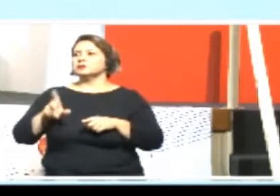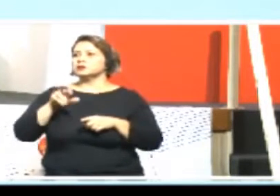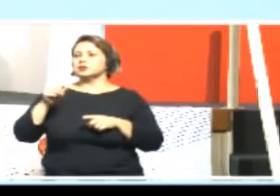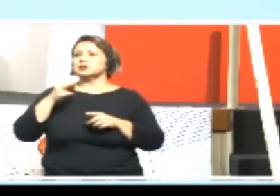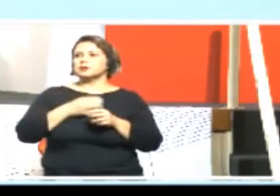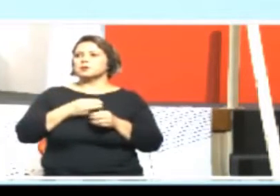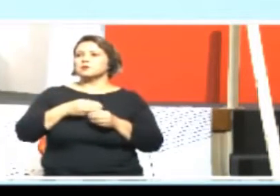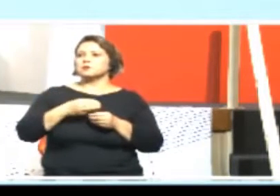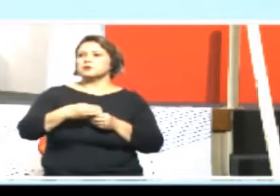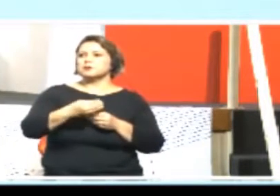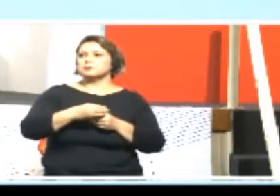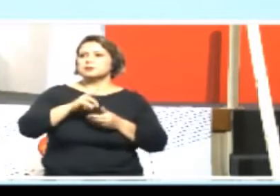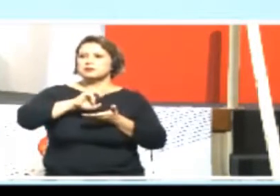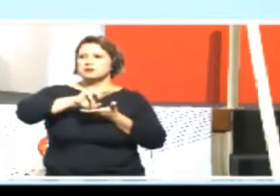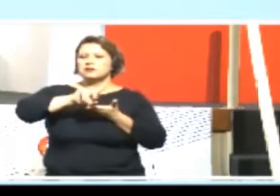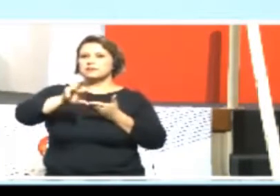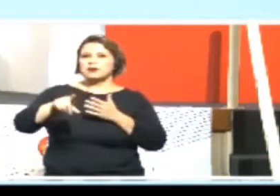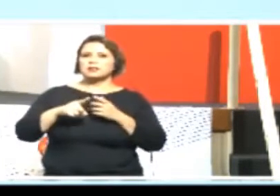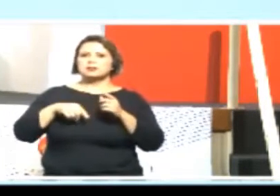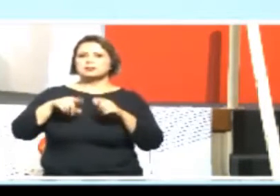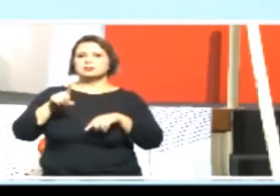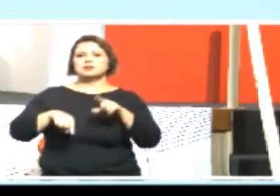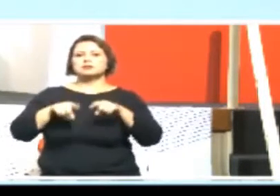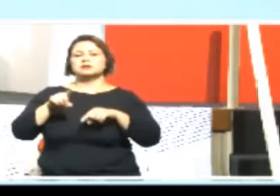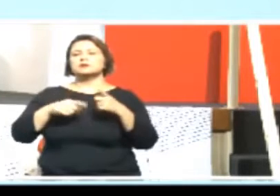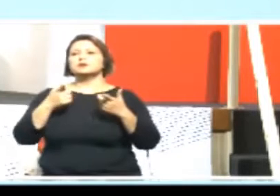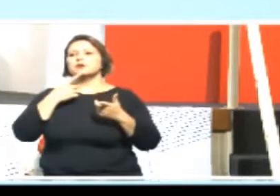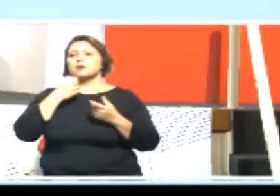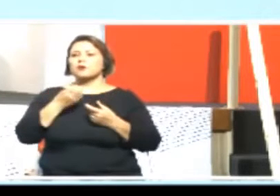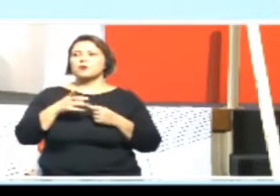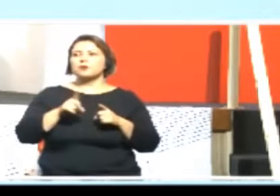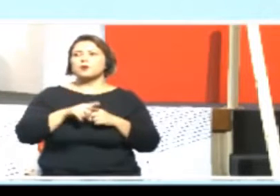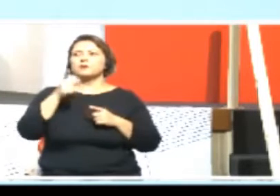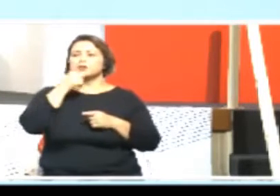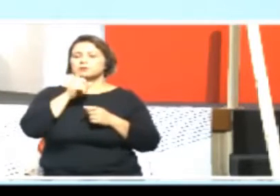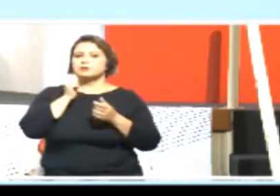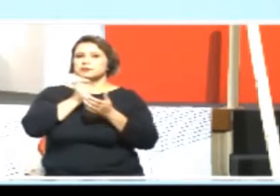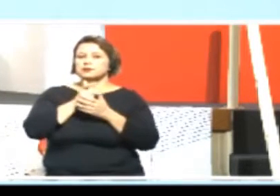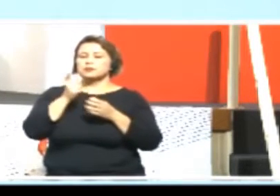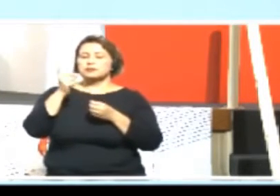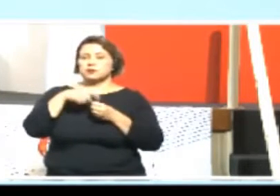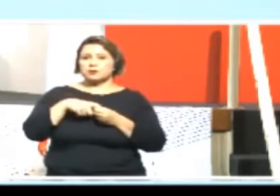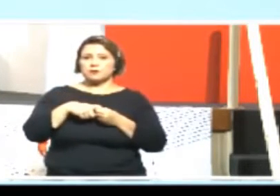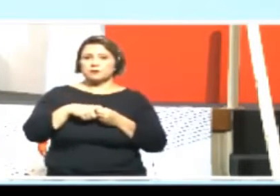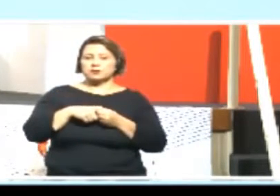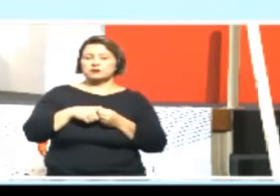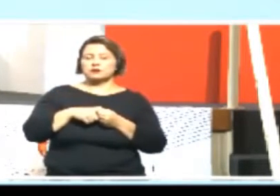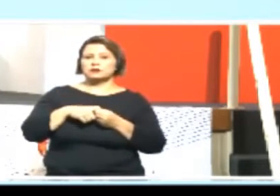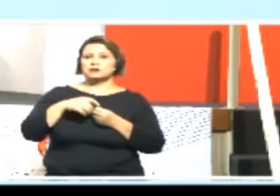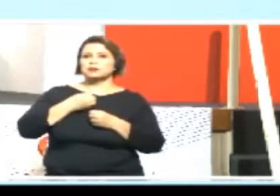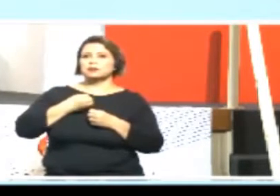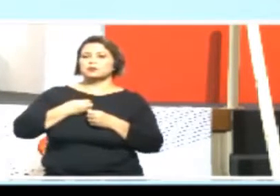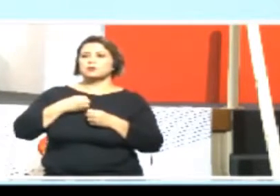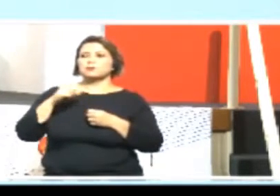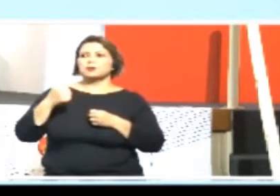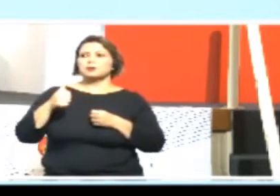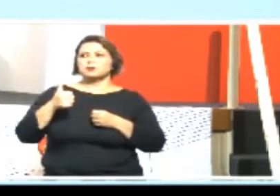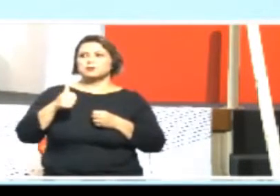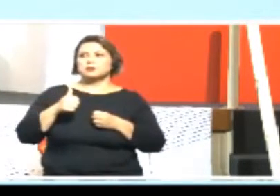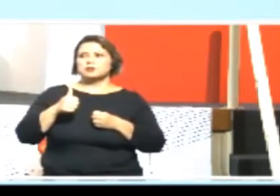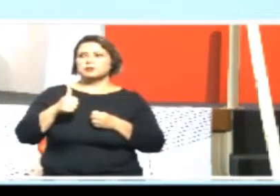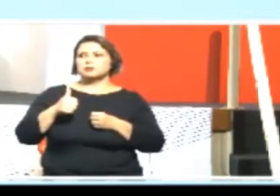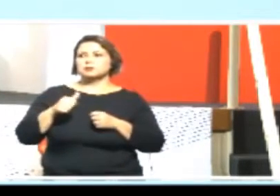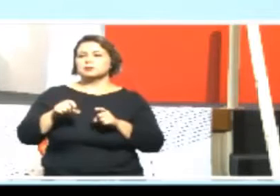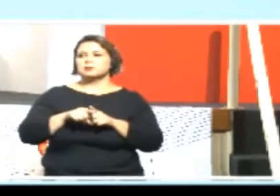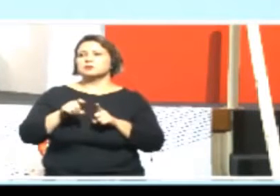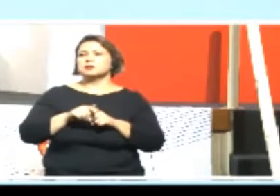en términos de qué tan exitosos son en obtener convenios. En la región número 11 comparada con la región número 5, vemos